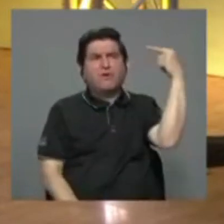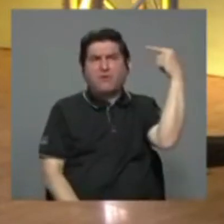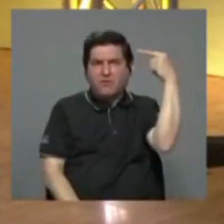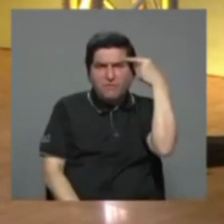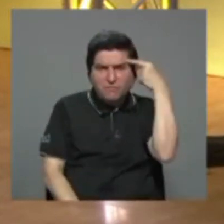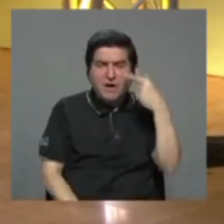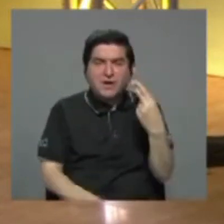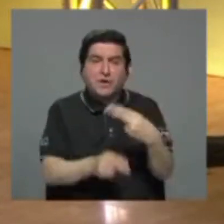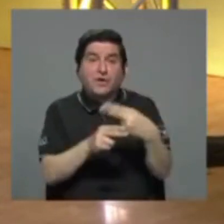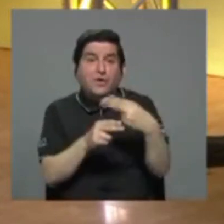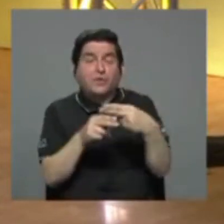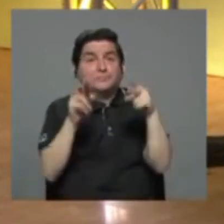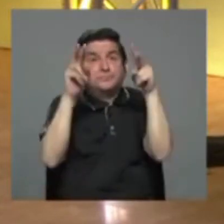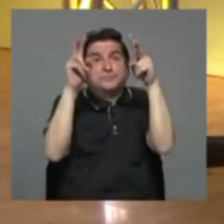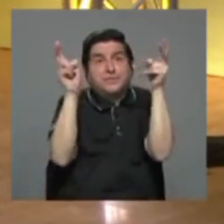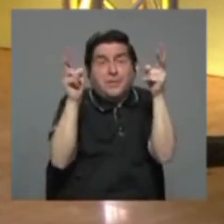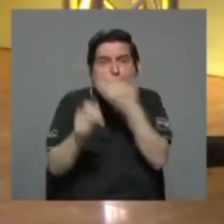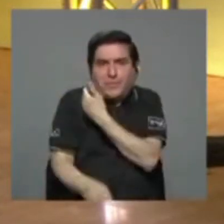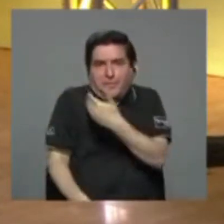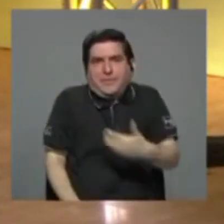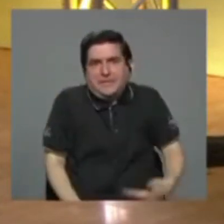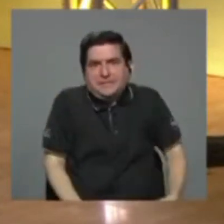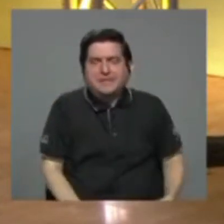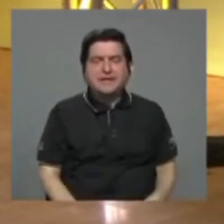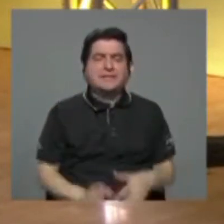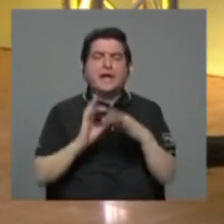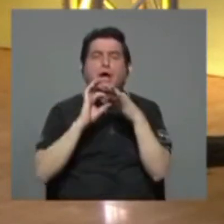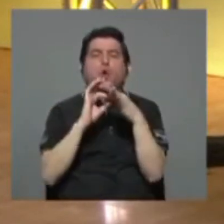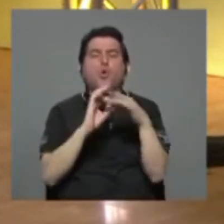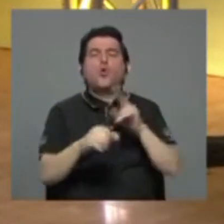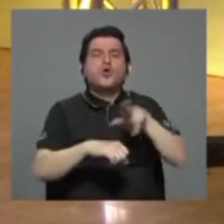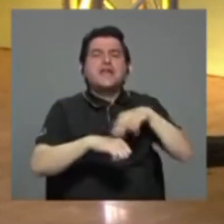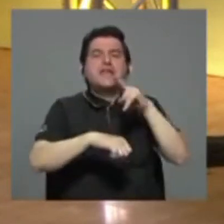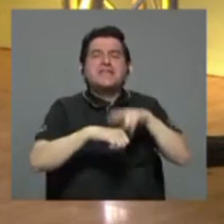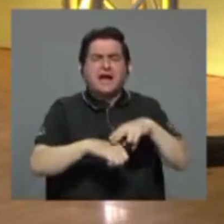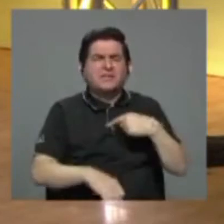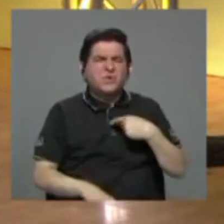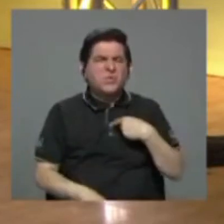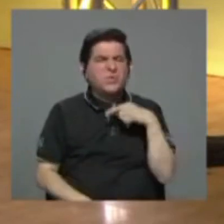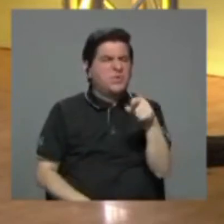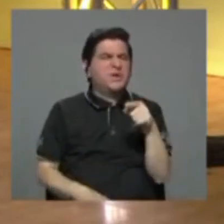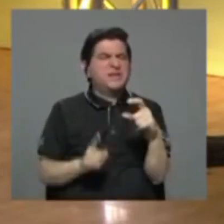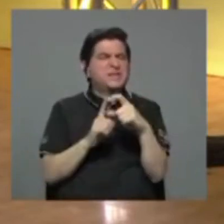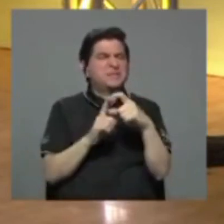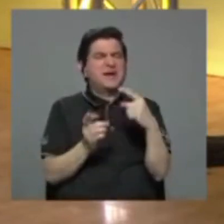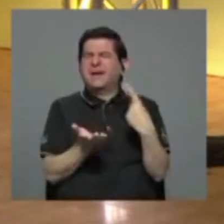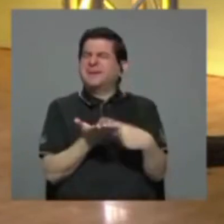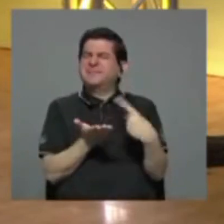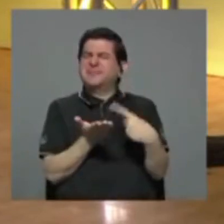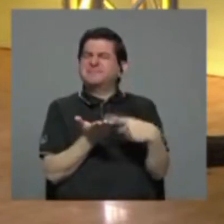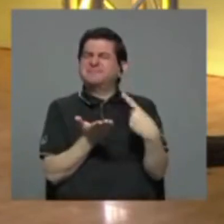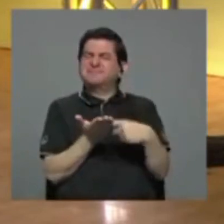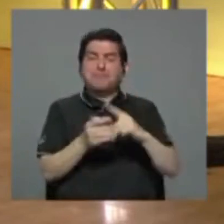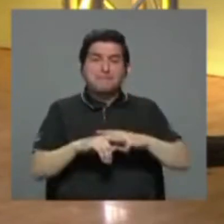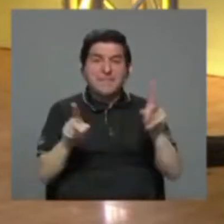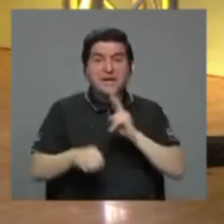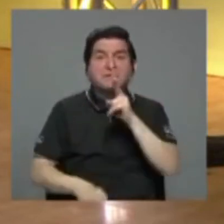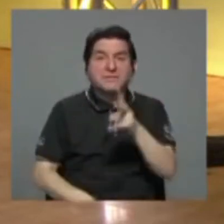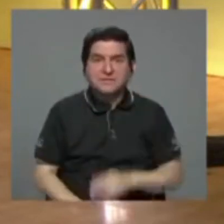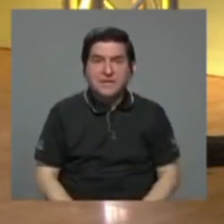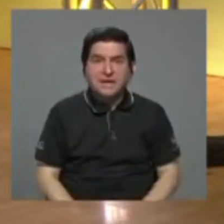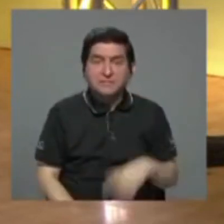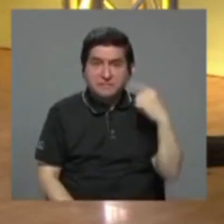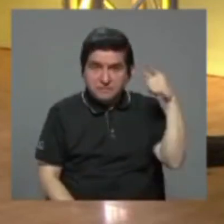que se llamó, por lo menos el presidente lo llamó, de unidad nacional. Uno puede disputar ese término, no, pero lo cierto es que fue